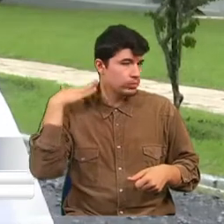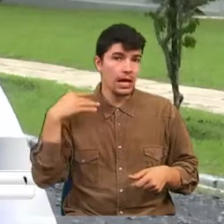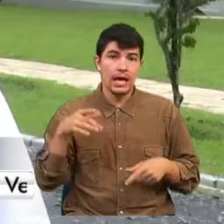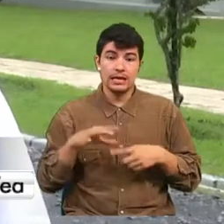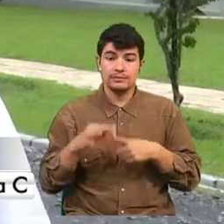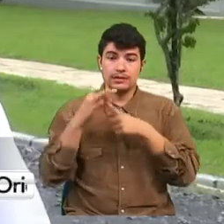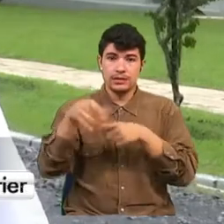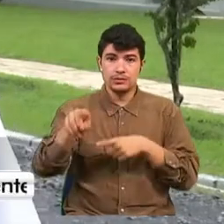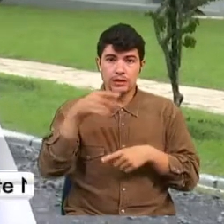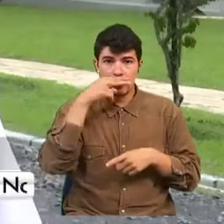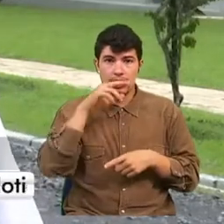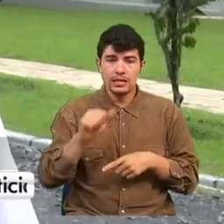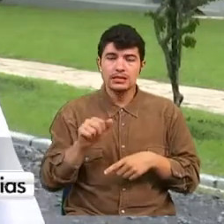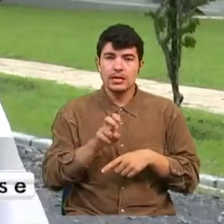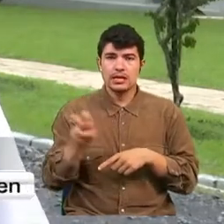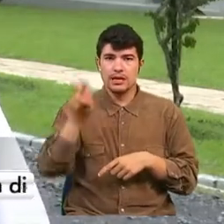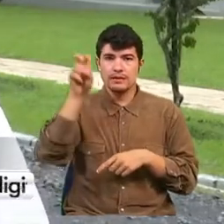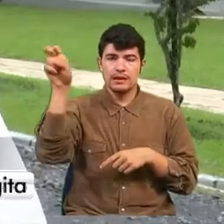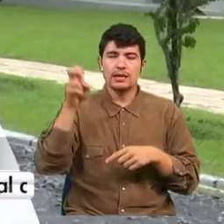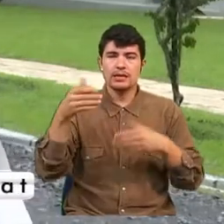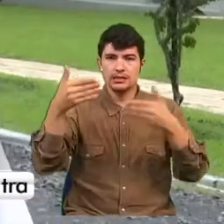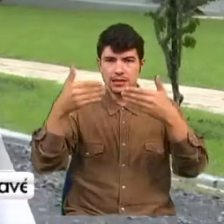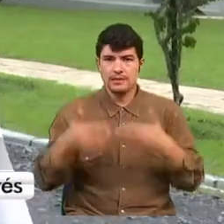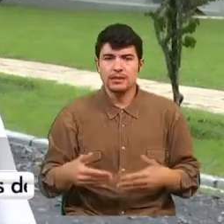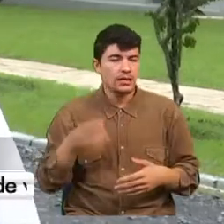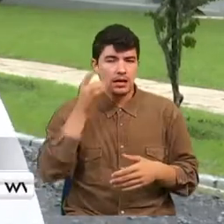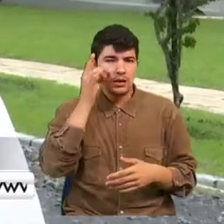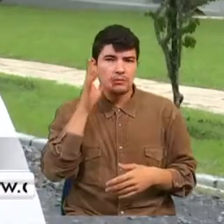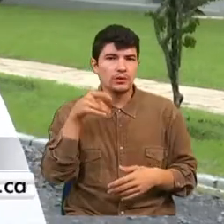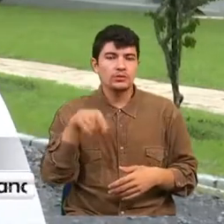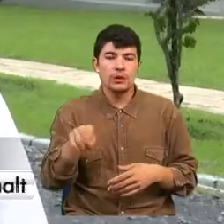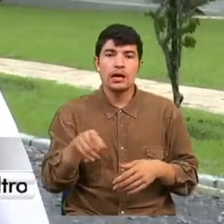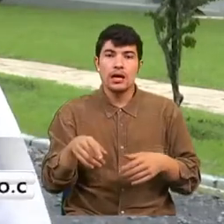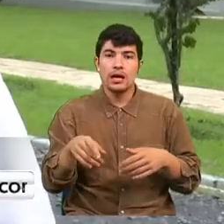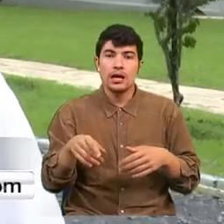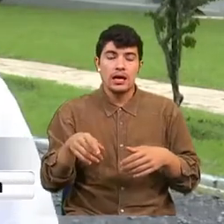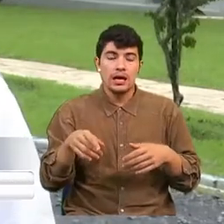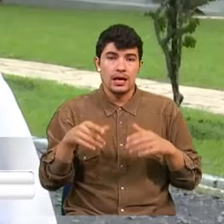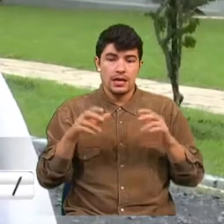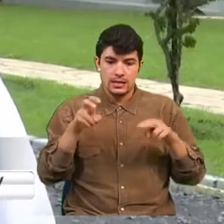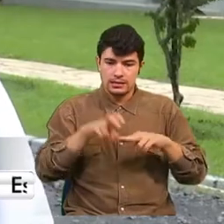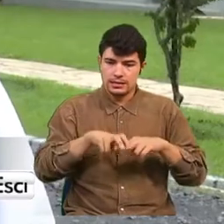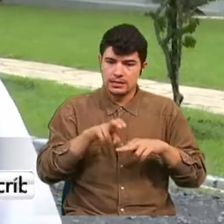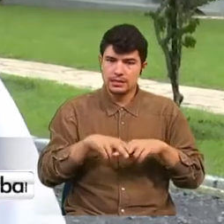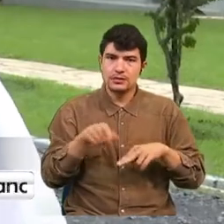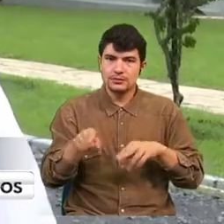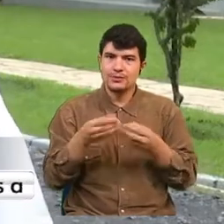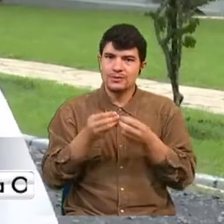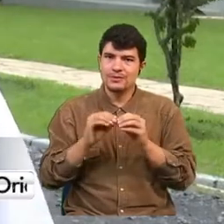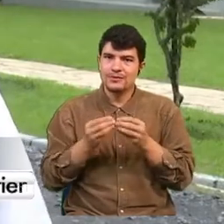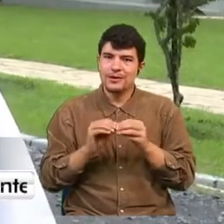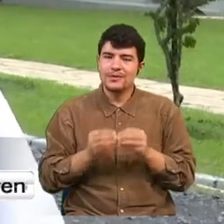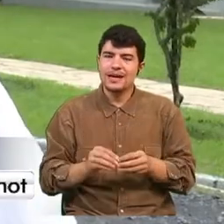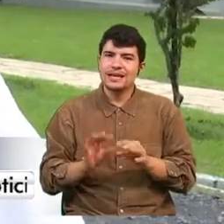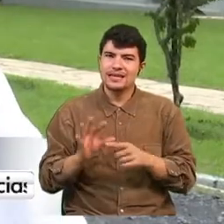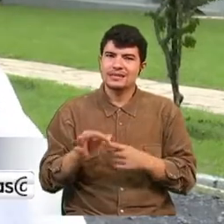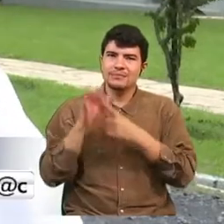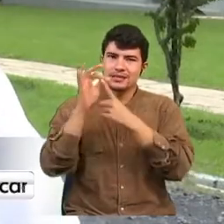una niña que tenía un nivel de discapacidad supremamente alto y son sillas diseñadas de manera muy particular y muy especial para ellos. De manera que